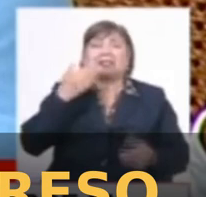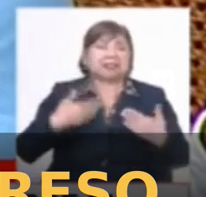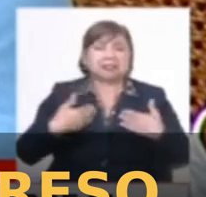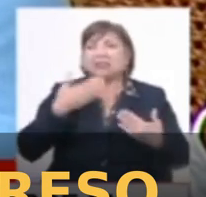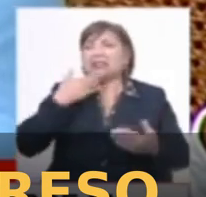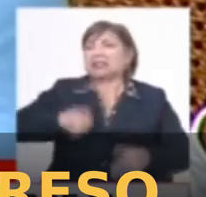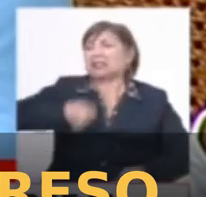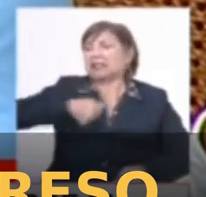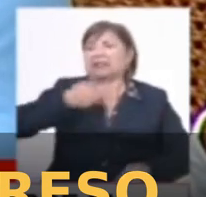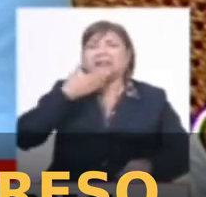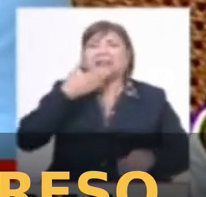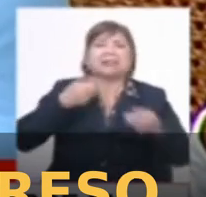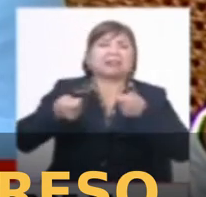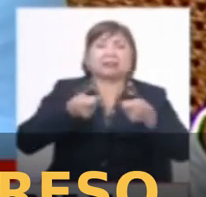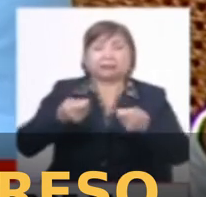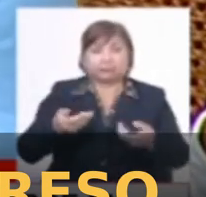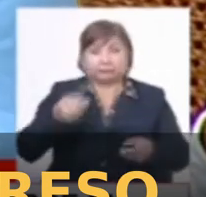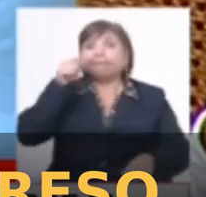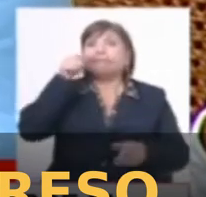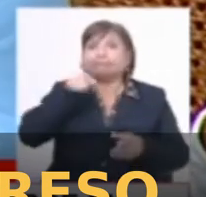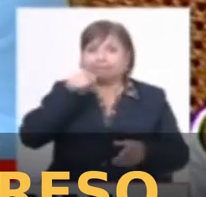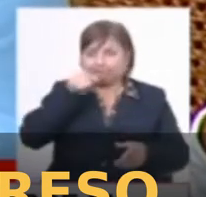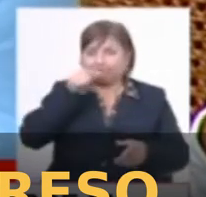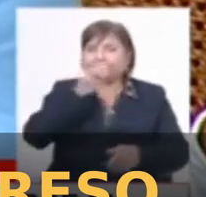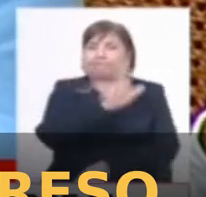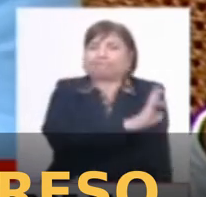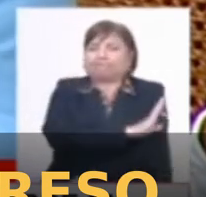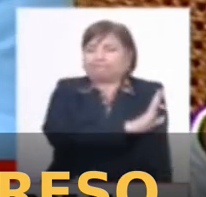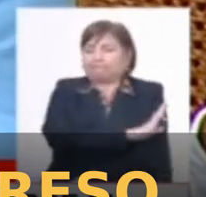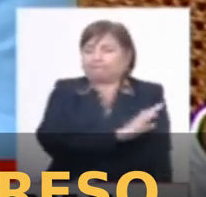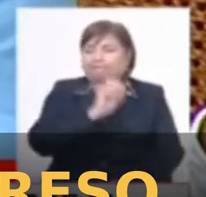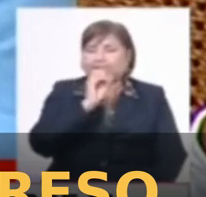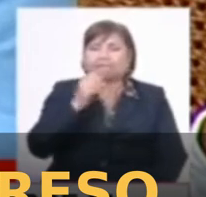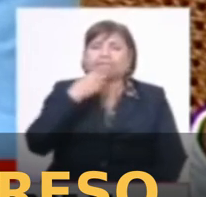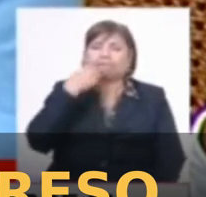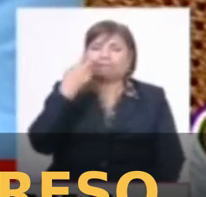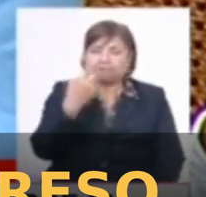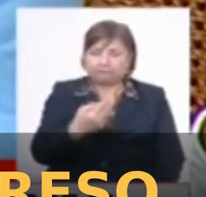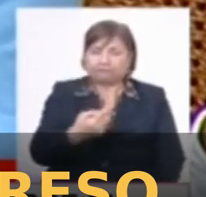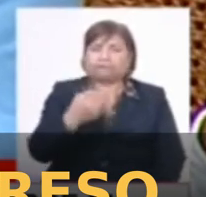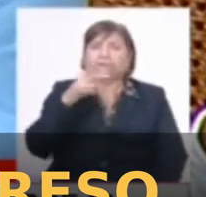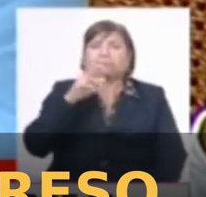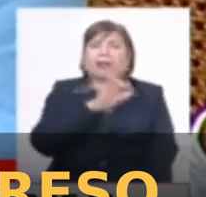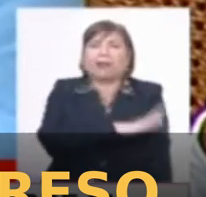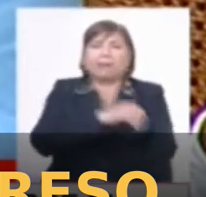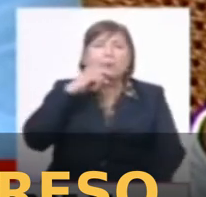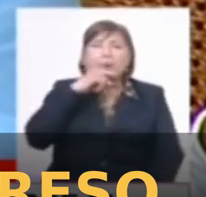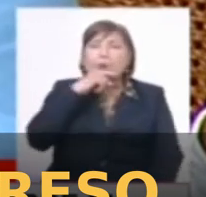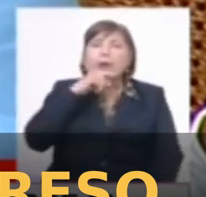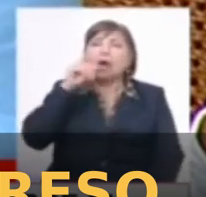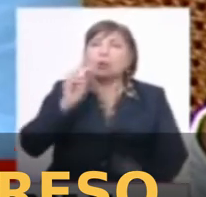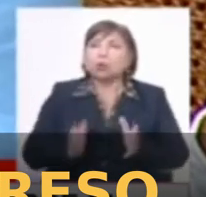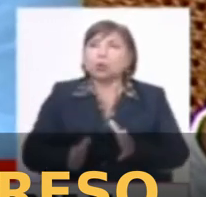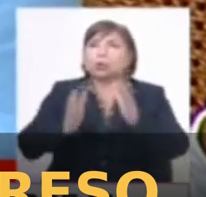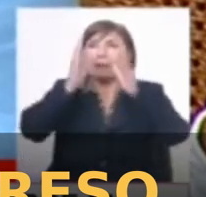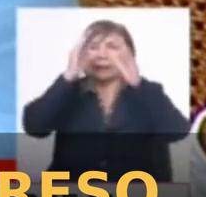era el jefe y quiénes operaban. Ahí es donde la fiscal, pues, desde el minuto cero le dije a la fiscal, señora fiscal, hay unos departamentos